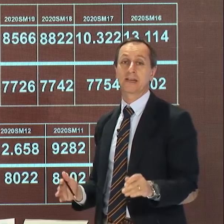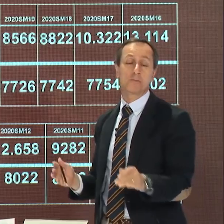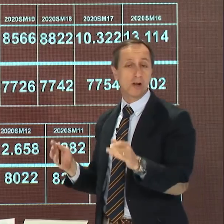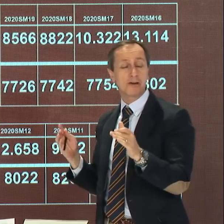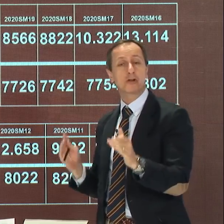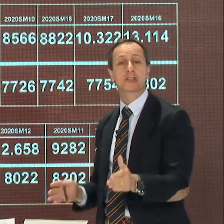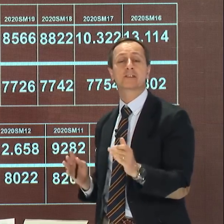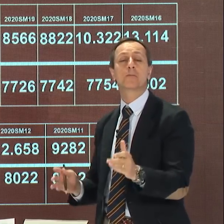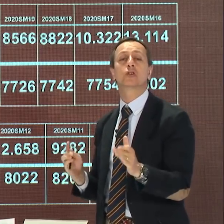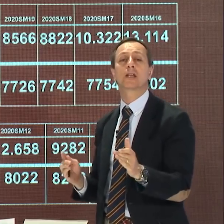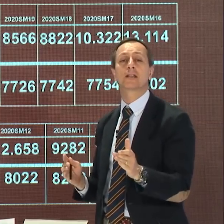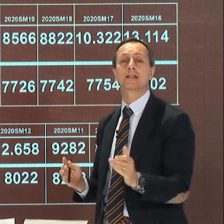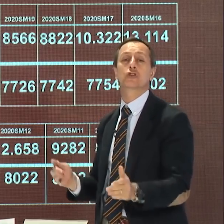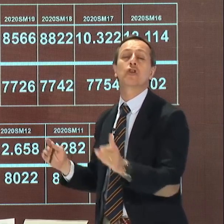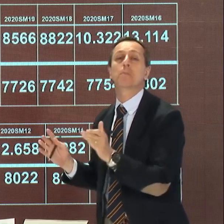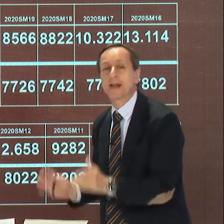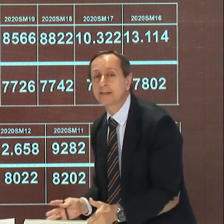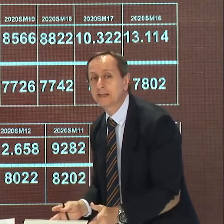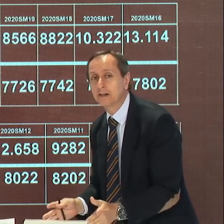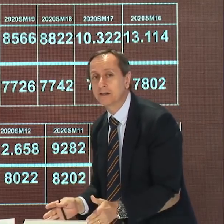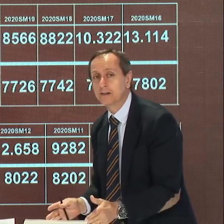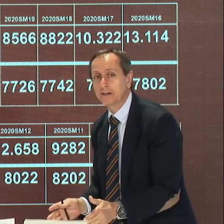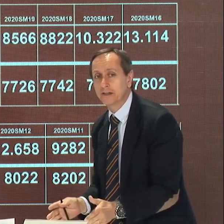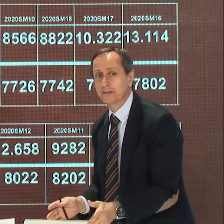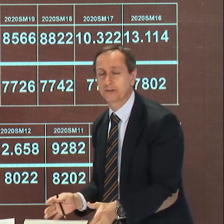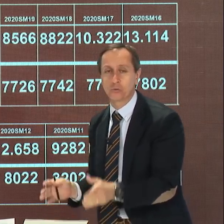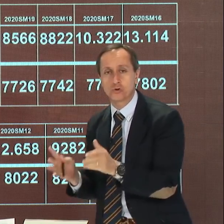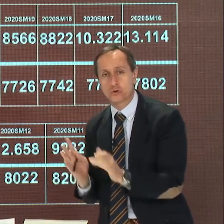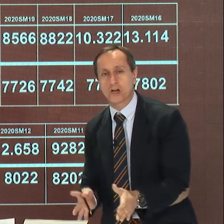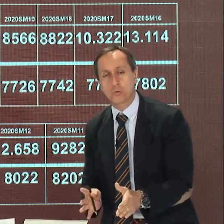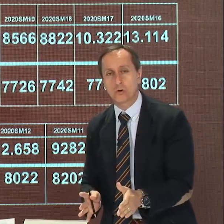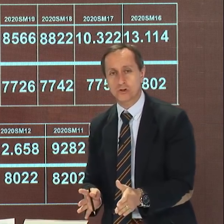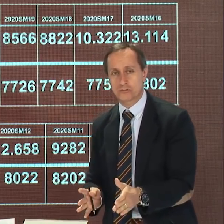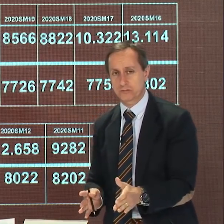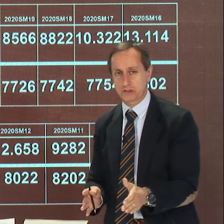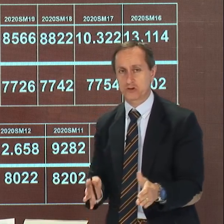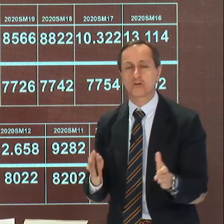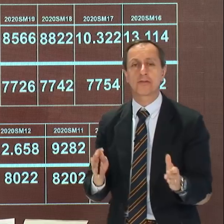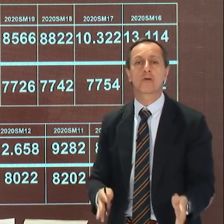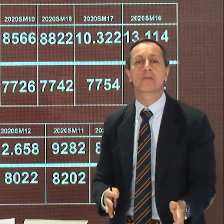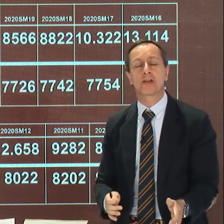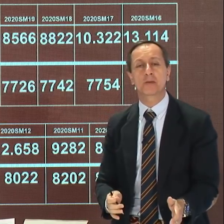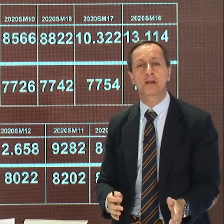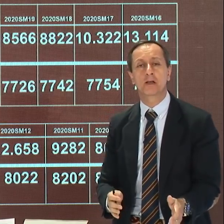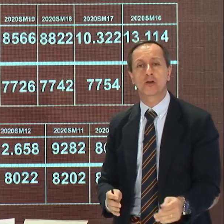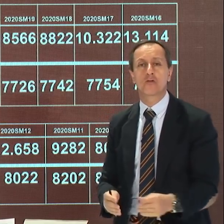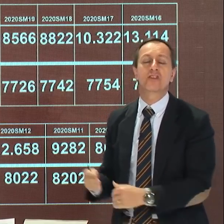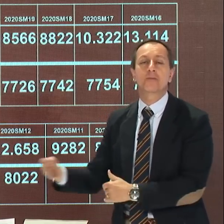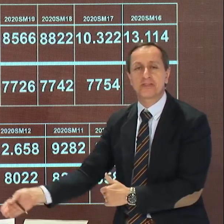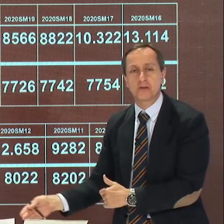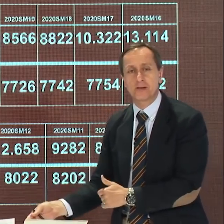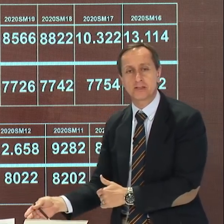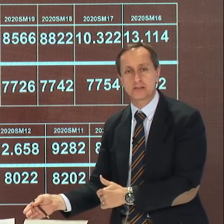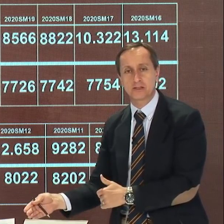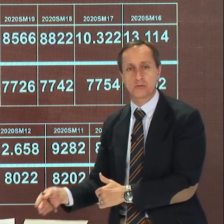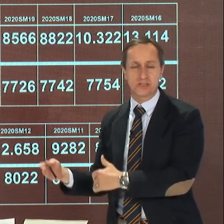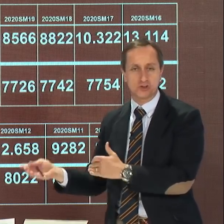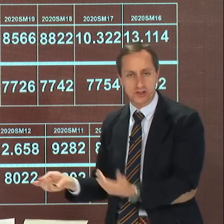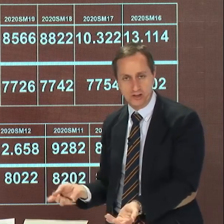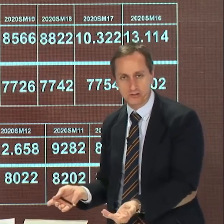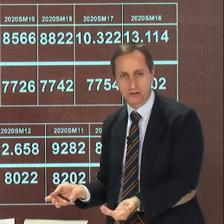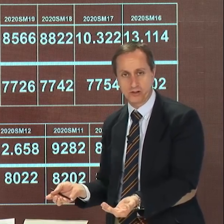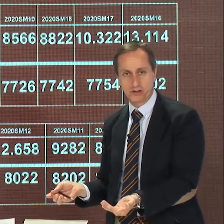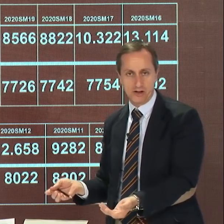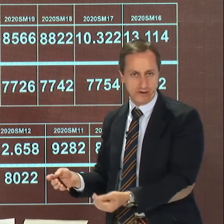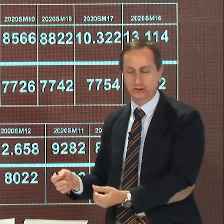vidas. Tenemos la mayor tasa de mortalidad de todo el planeta. Según sus cálculos, si eso es con 50.000, con 10 veces más que